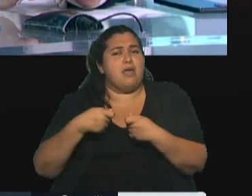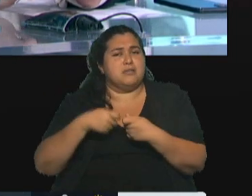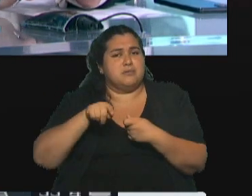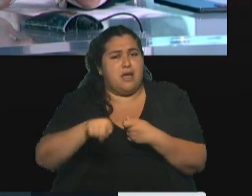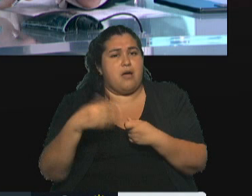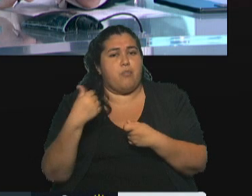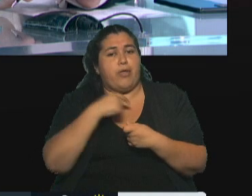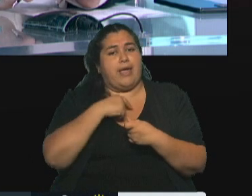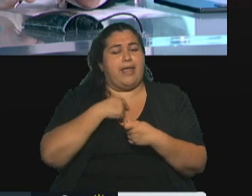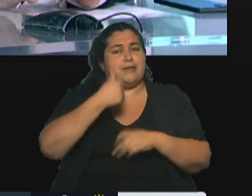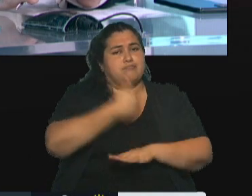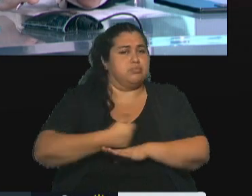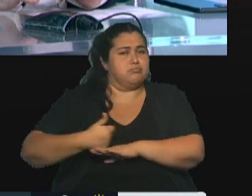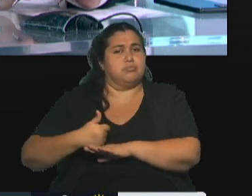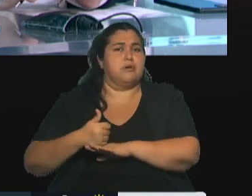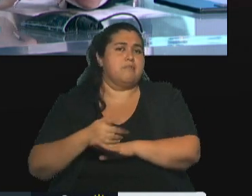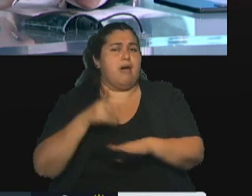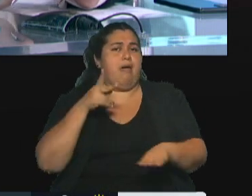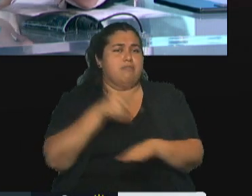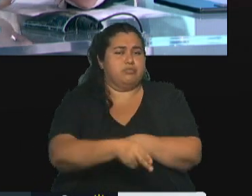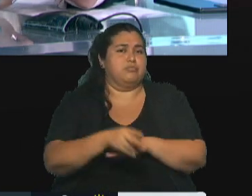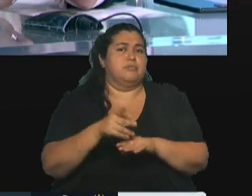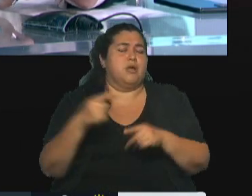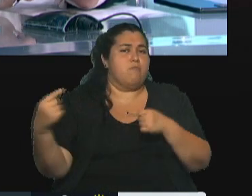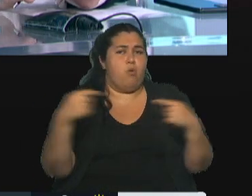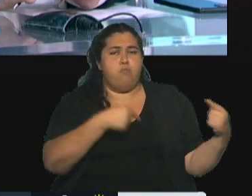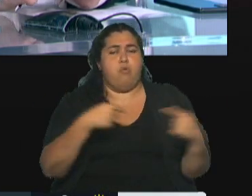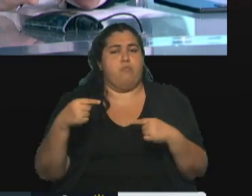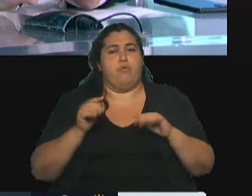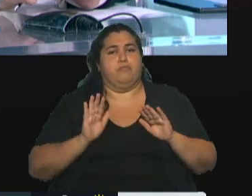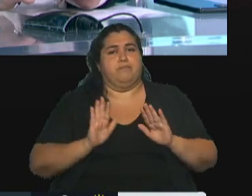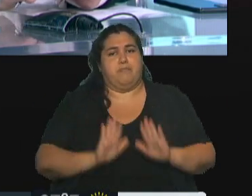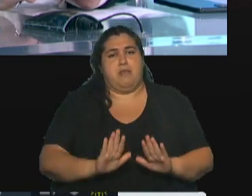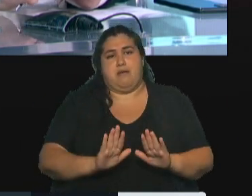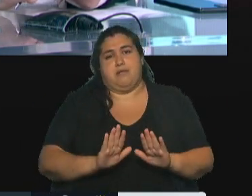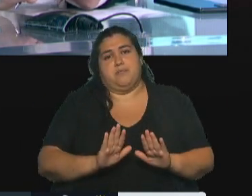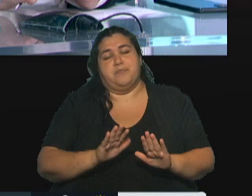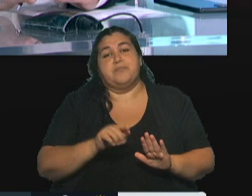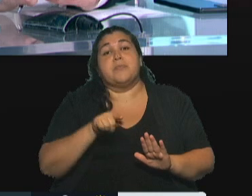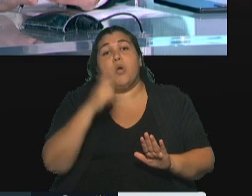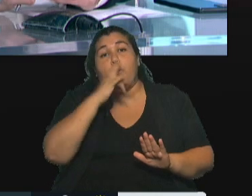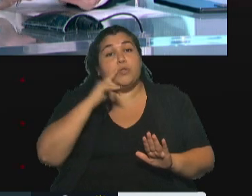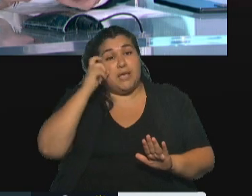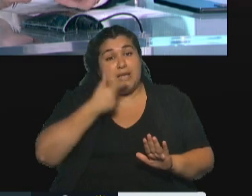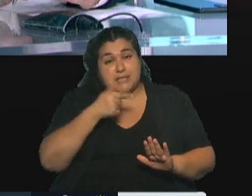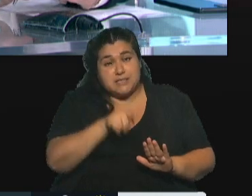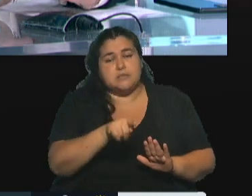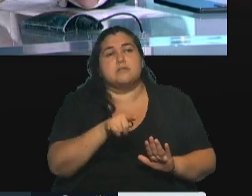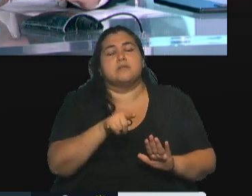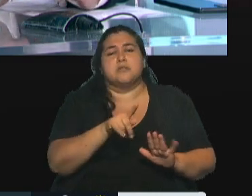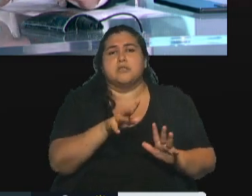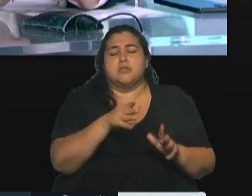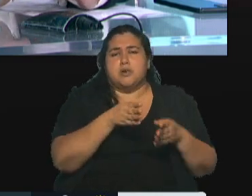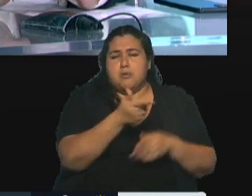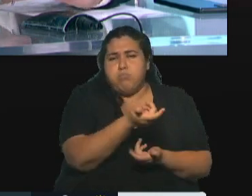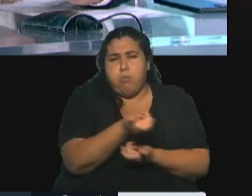intentar militarmente detener estas ofensivas de este grupo de los hutíes que obstruyen y han